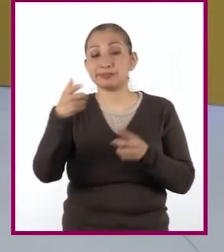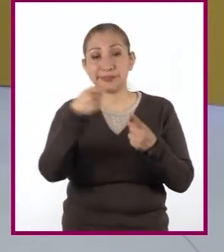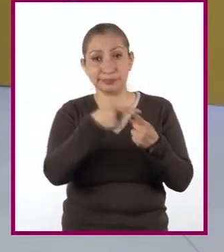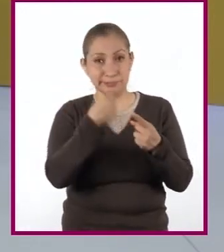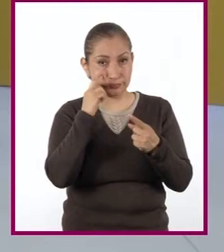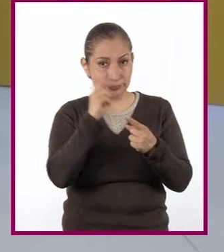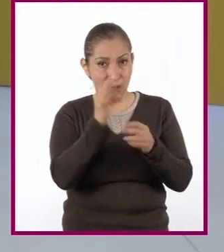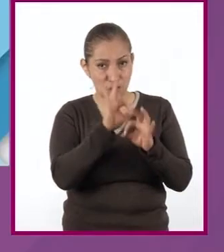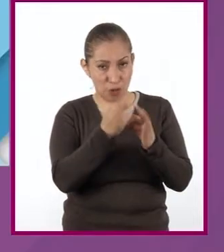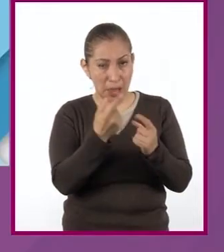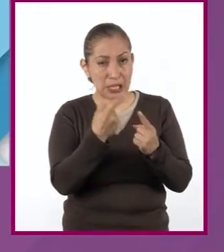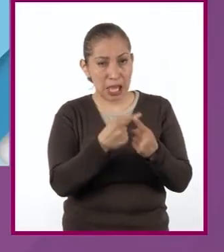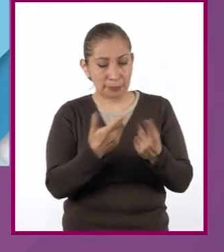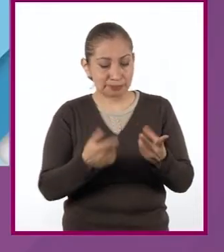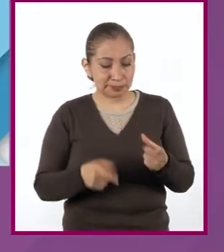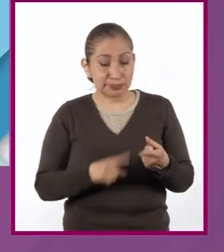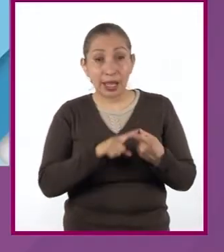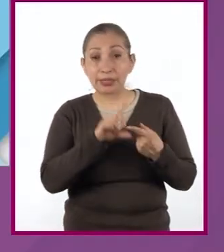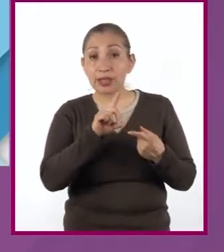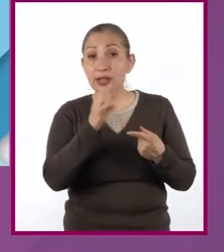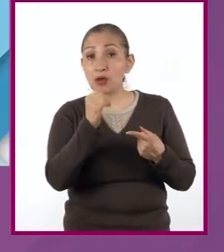la siguiente manera. El